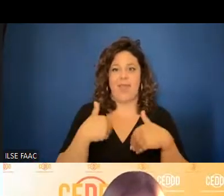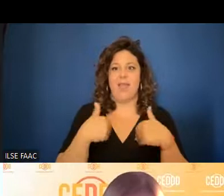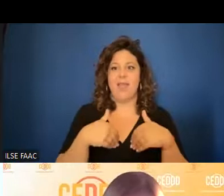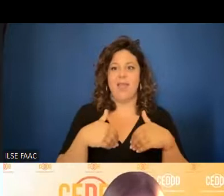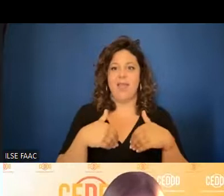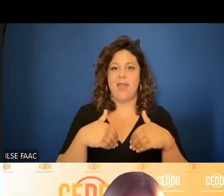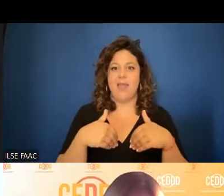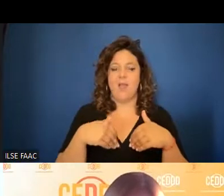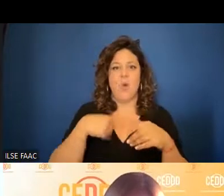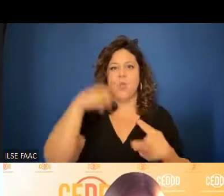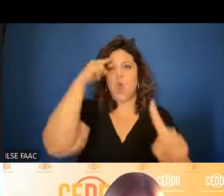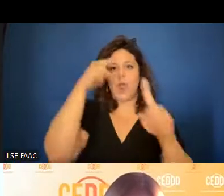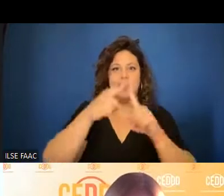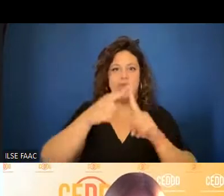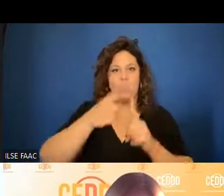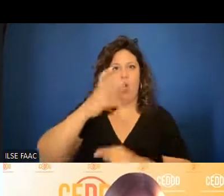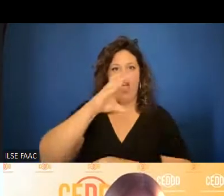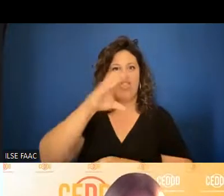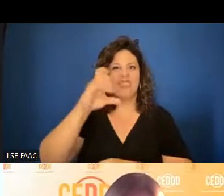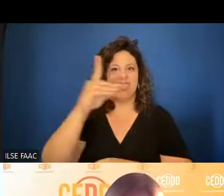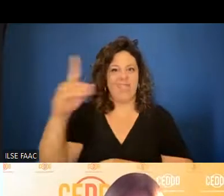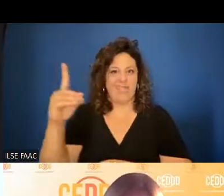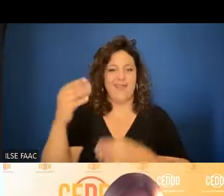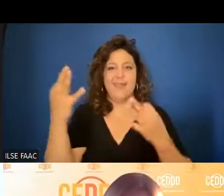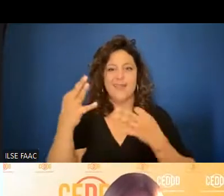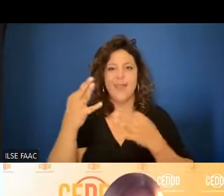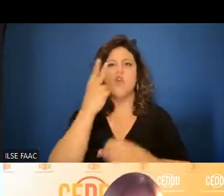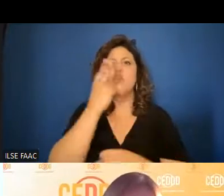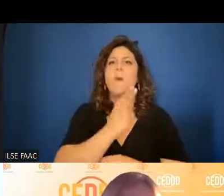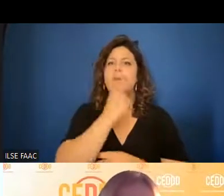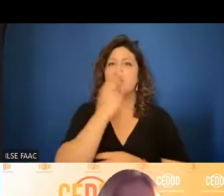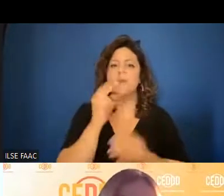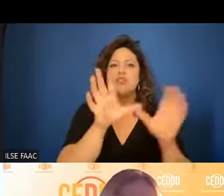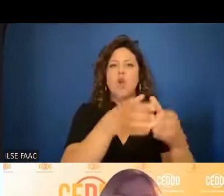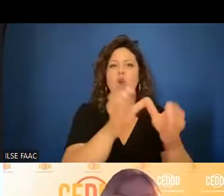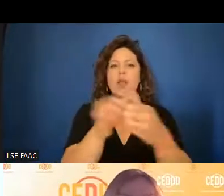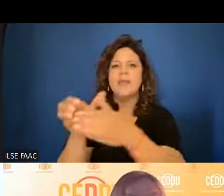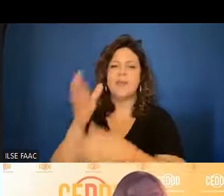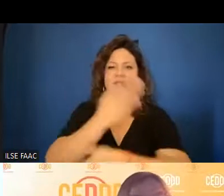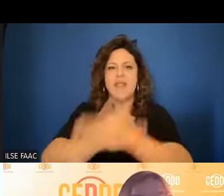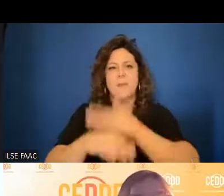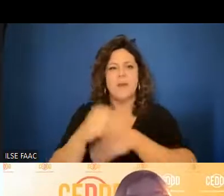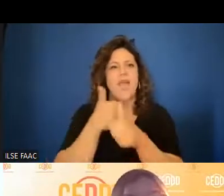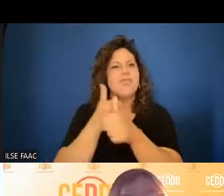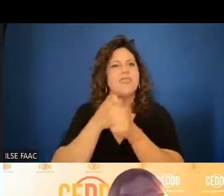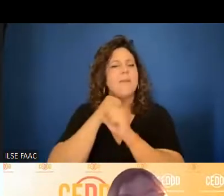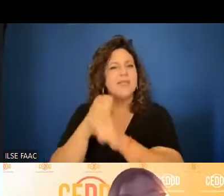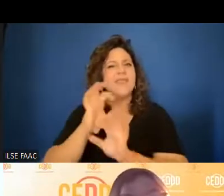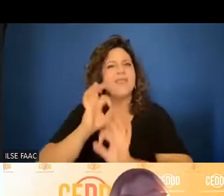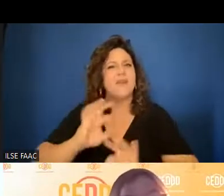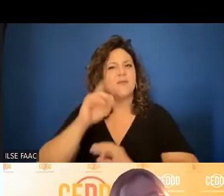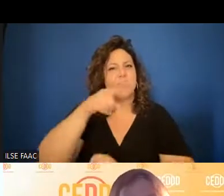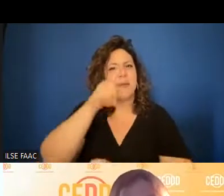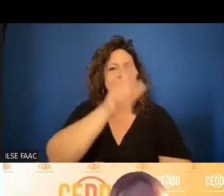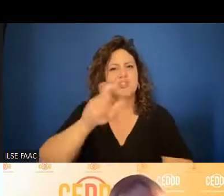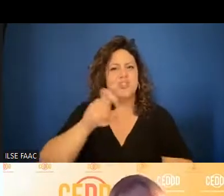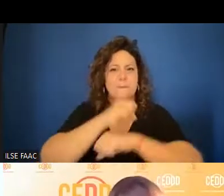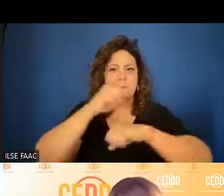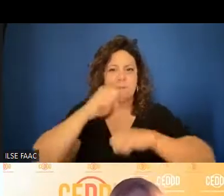Sí, la ley trae un artículo artículo concreto en relación con